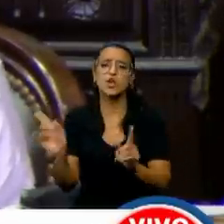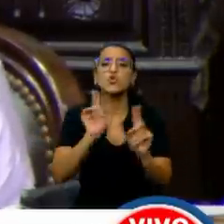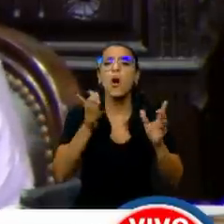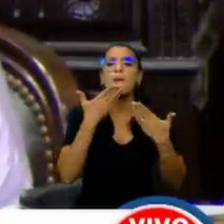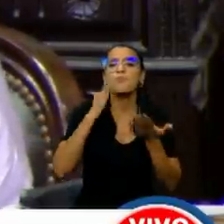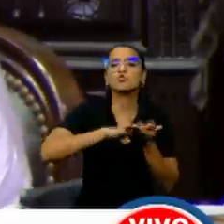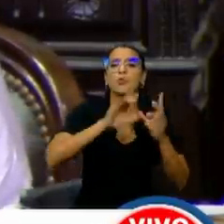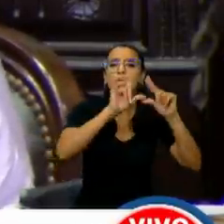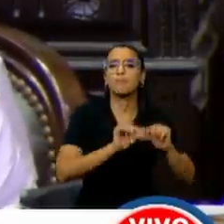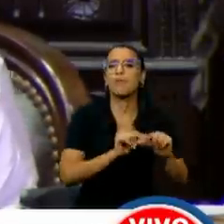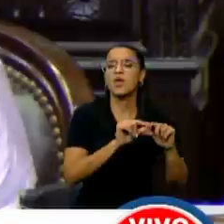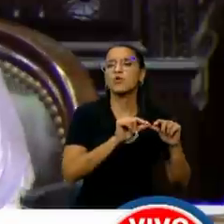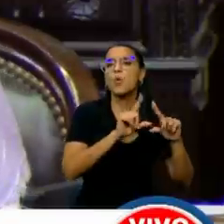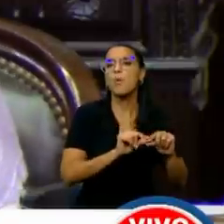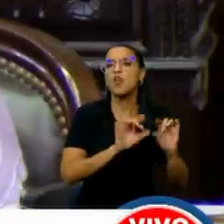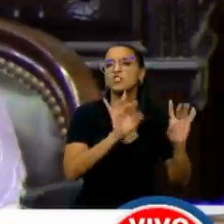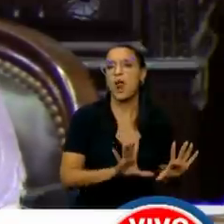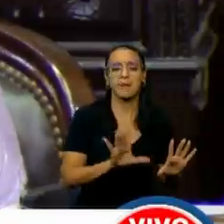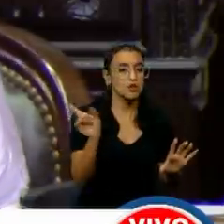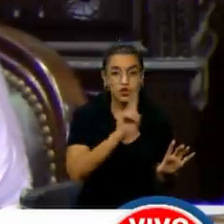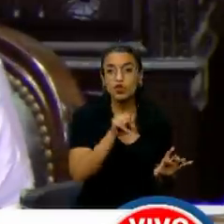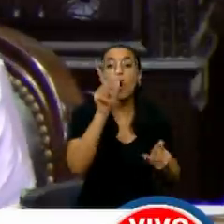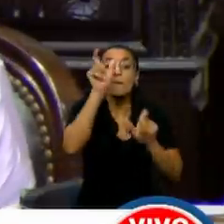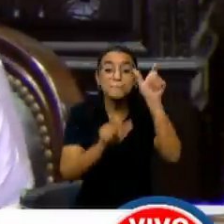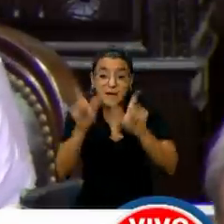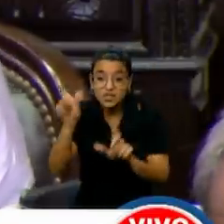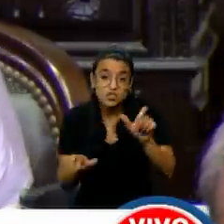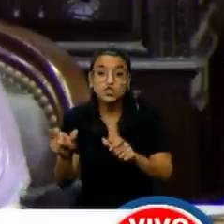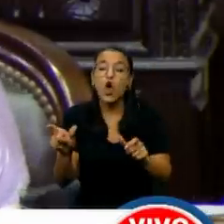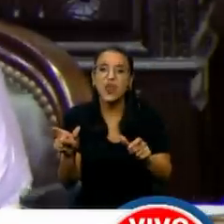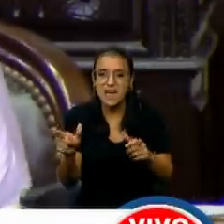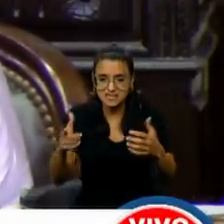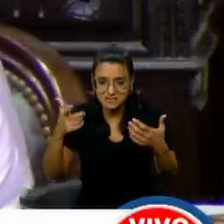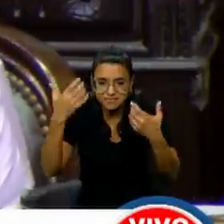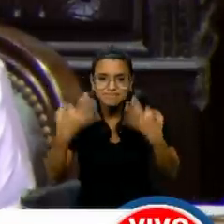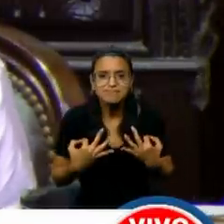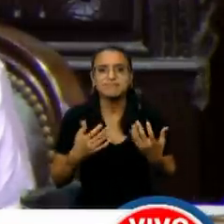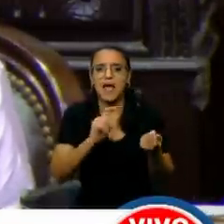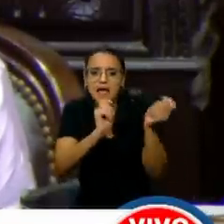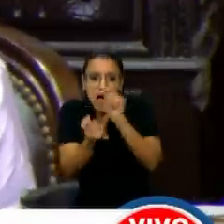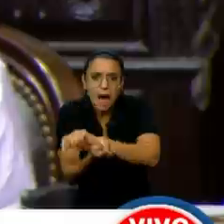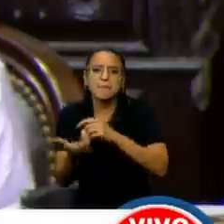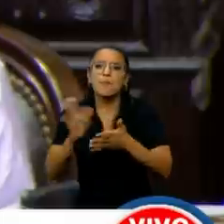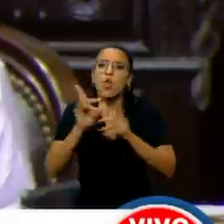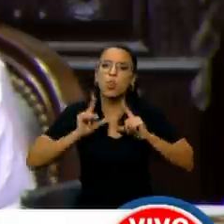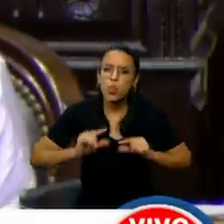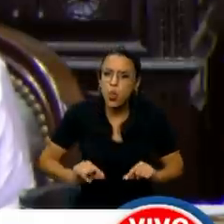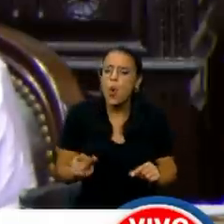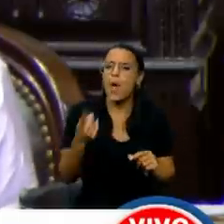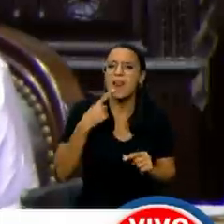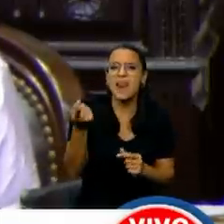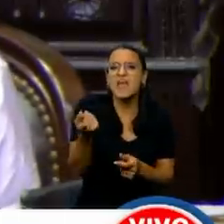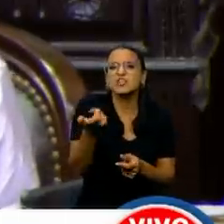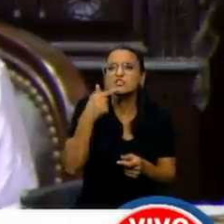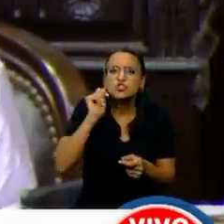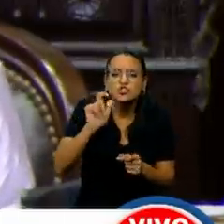números y porcentajes fríos hablamos de transformar la vida de personas de carne y hueso que llevan en su piel las marcas del dolor social de